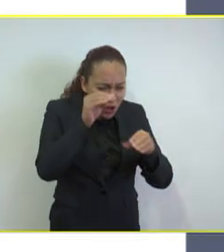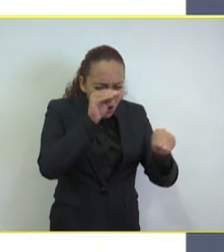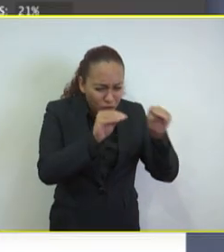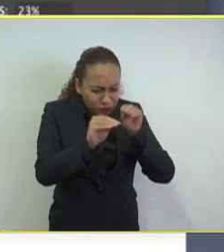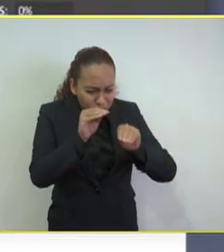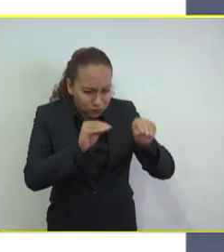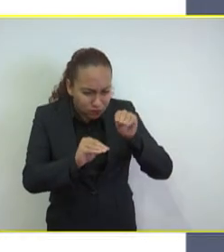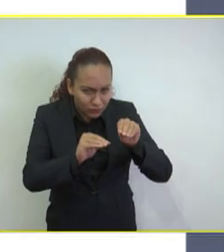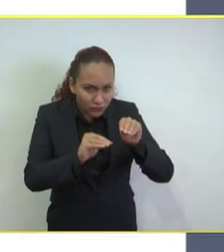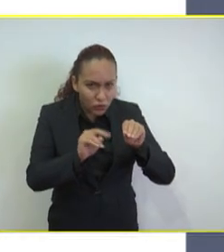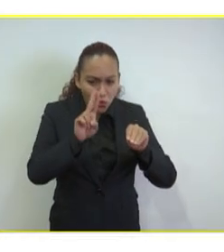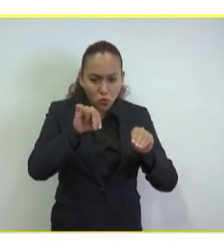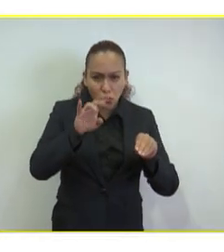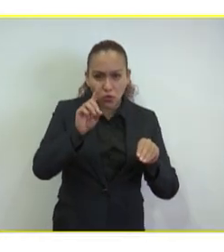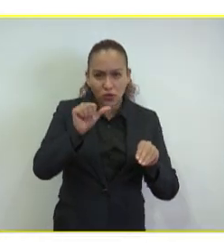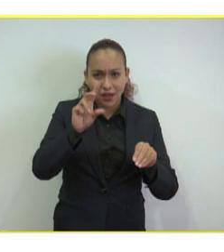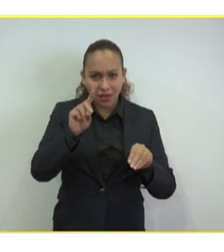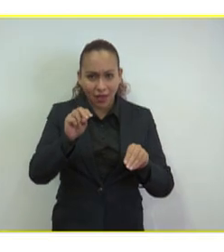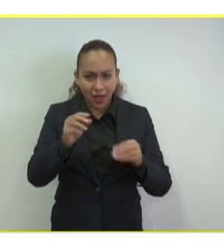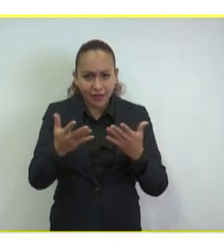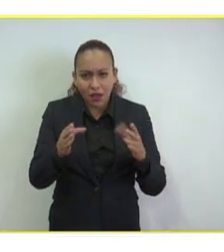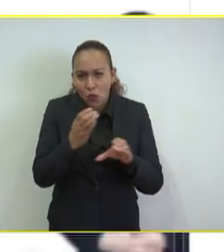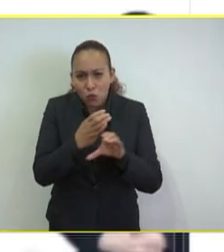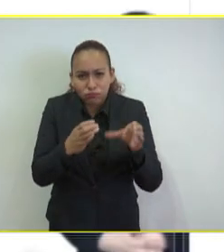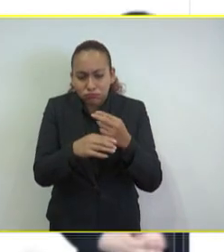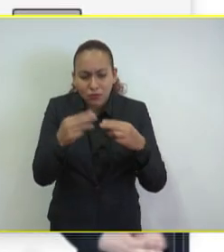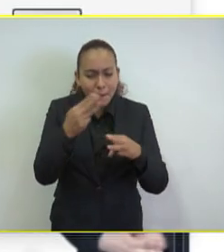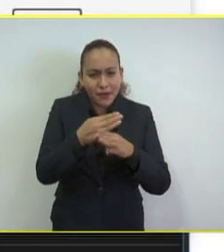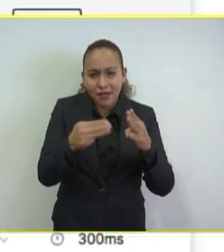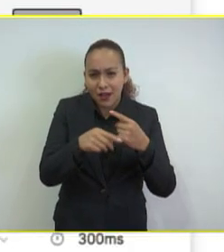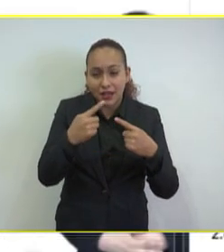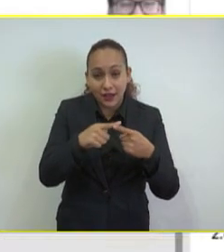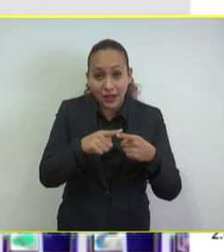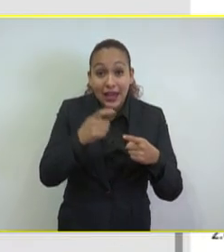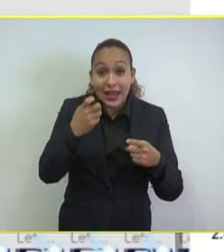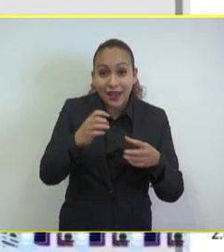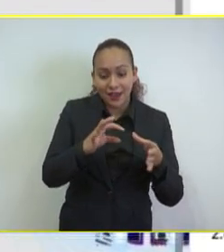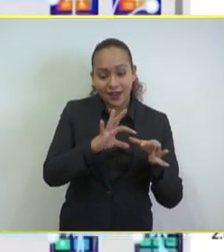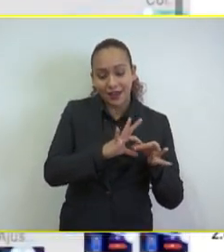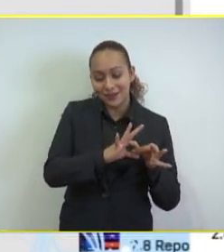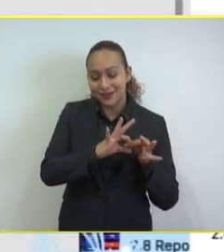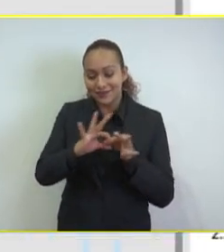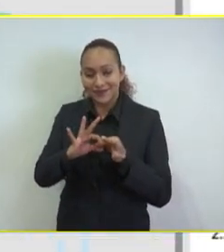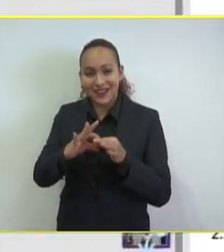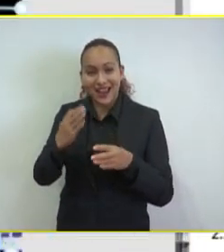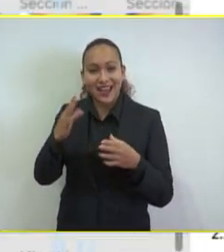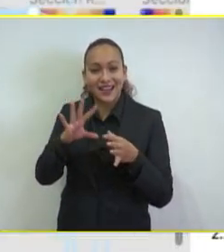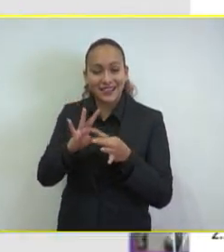la unidad visual de los elementos y la coherencia y continuidad en la navegación.